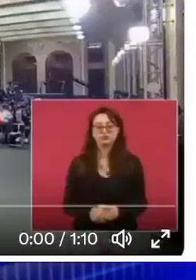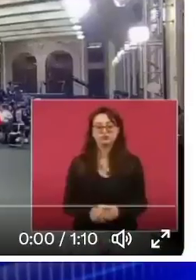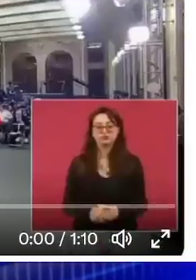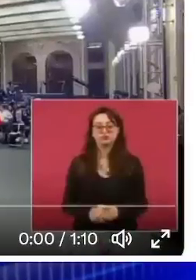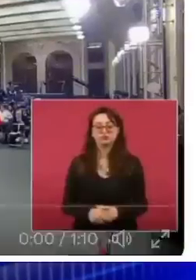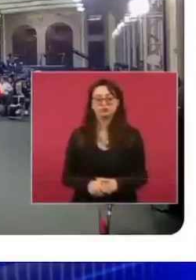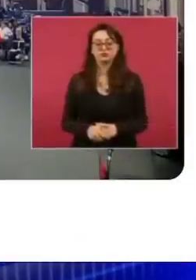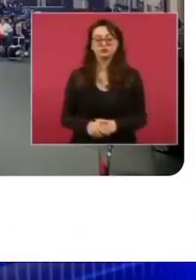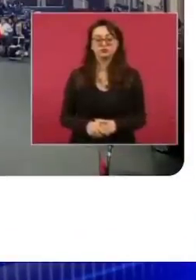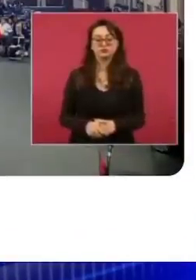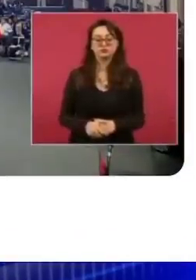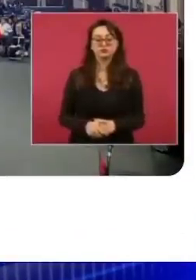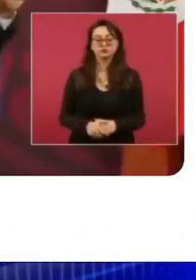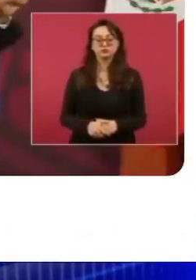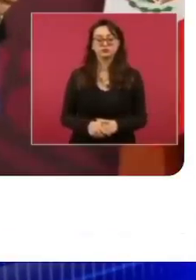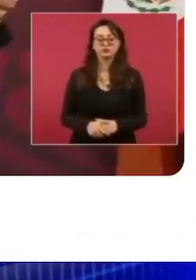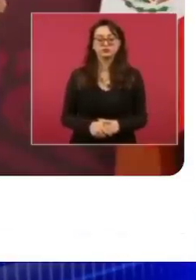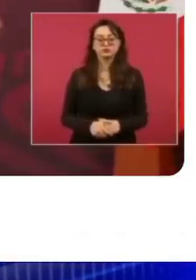presidente. Y vamos